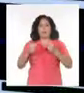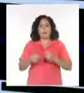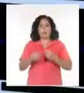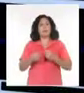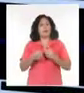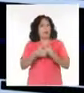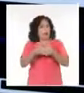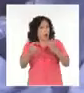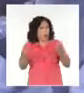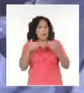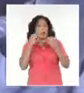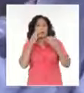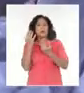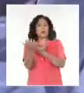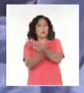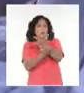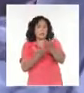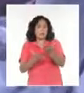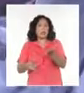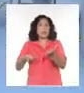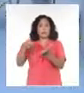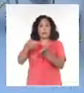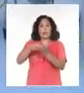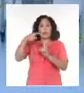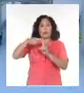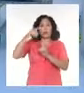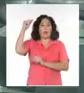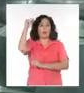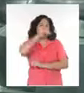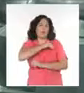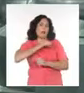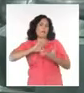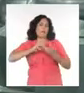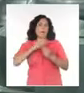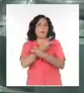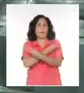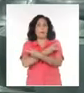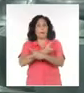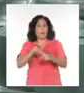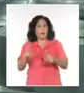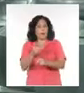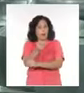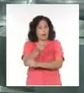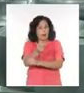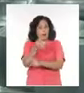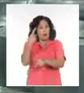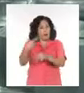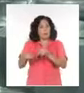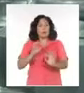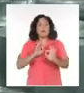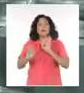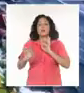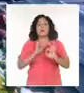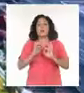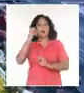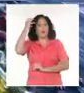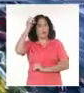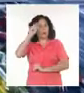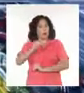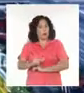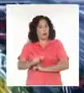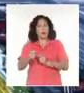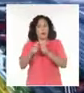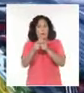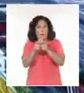alto nivel, la inversión en ciencia y tecnología, la formación de profesionales, así como la seguridad, la gobernanza y el